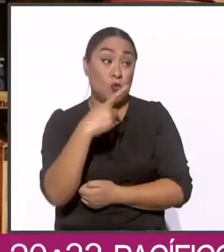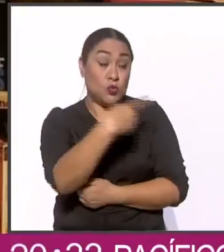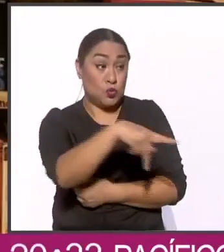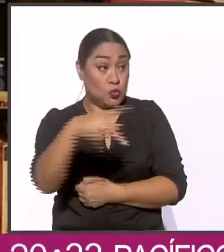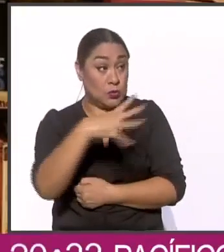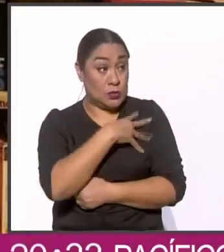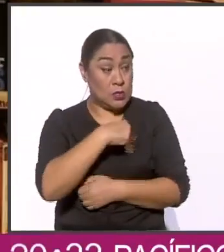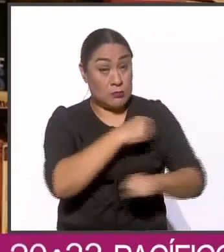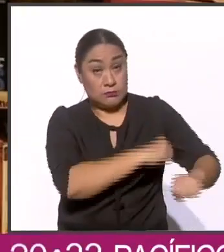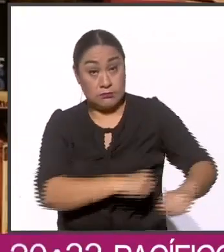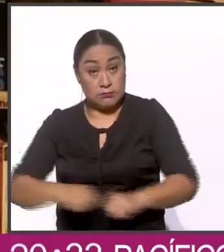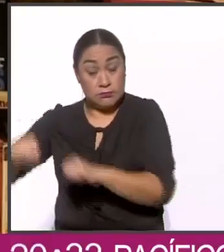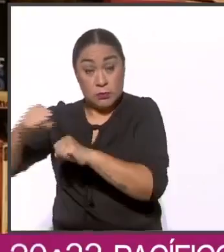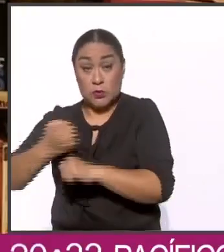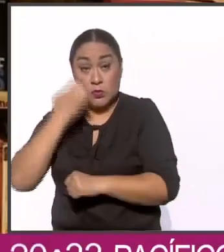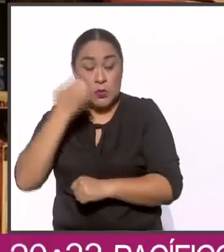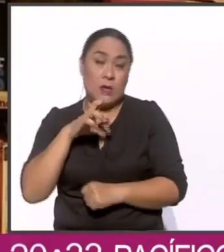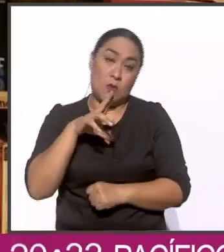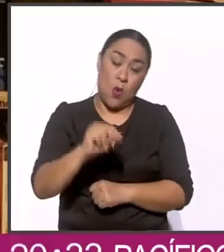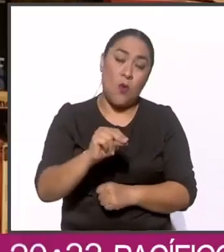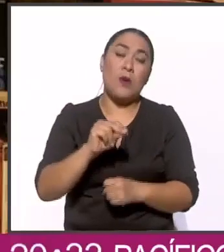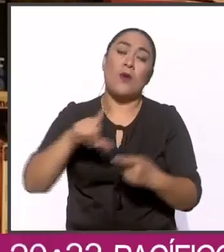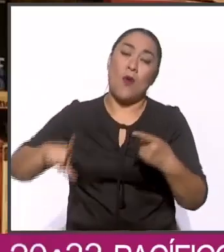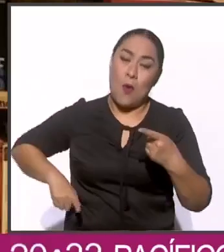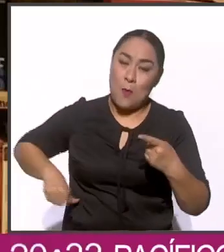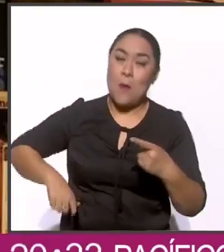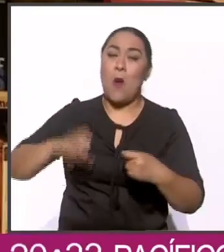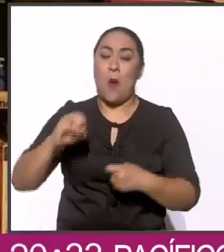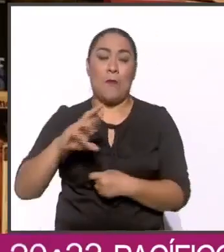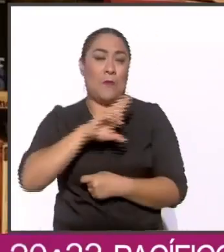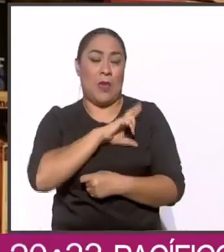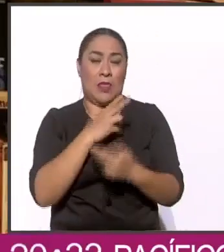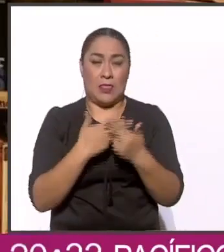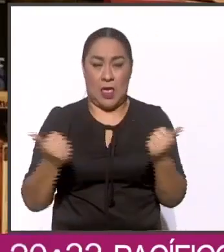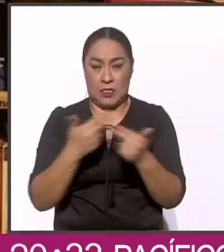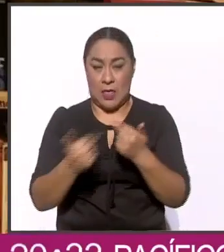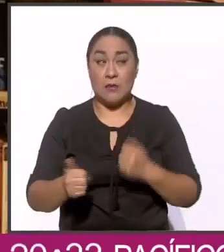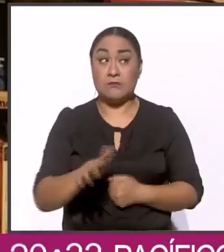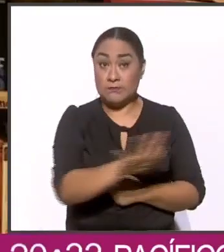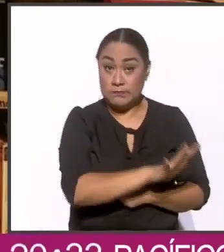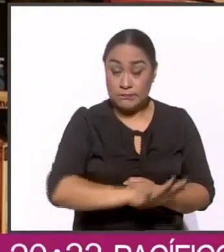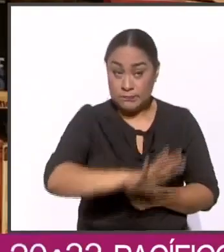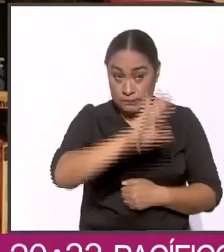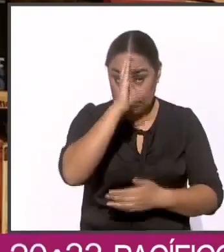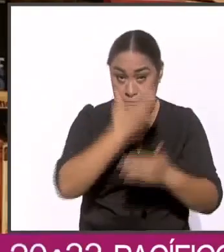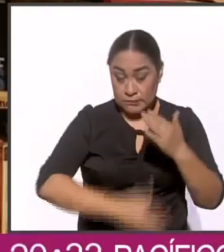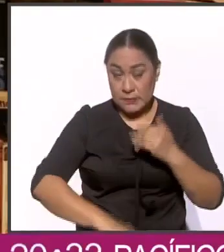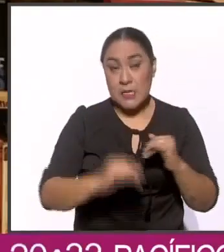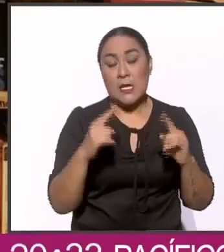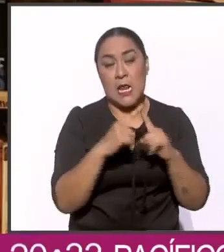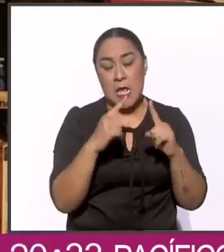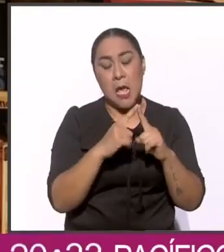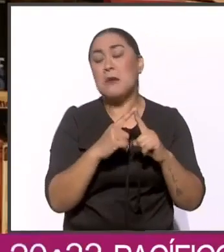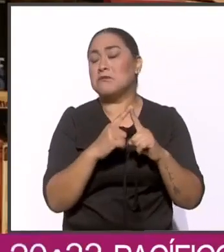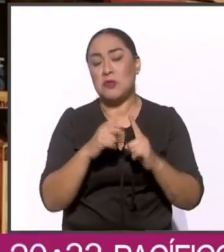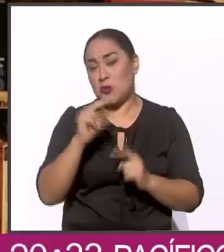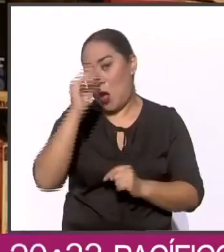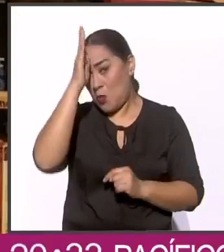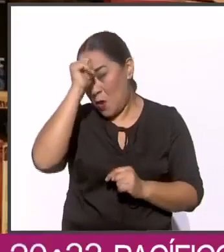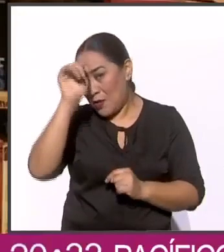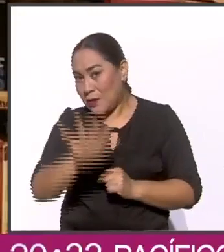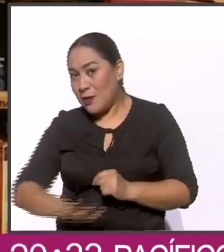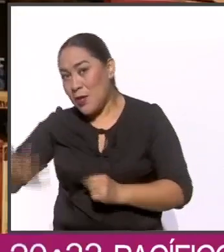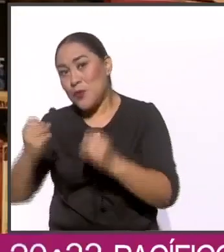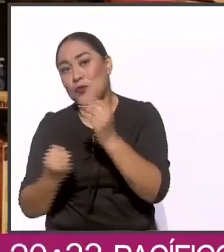mismas, sean oficiales o particulares. La Iglesia Católica le declaró la guerra a la educación